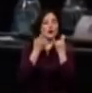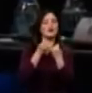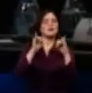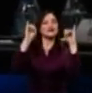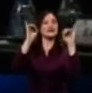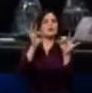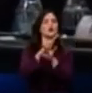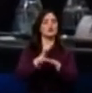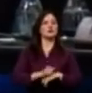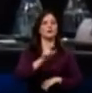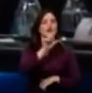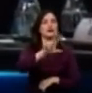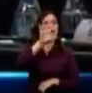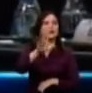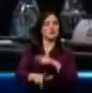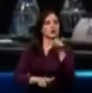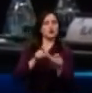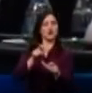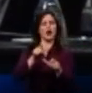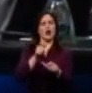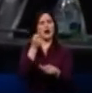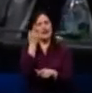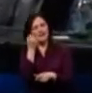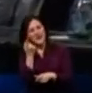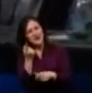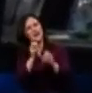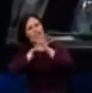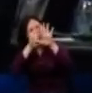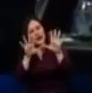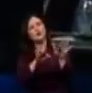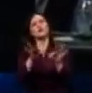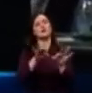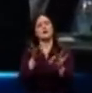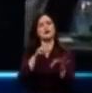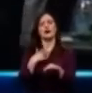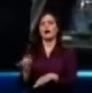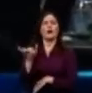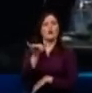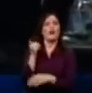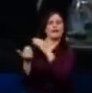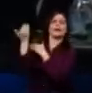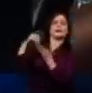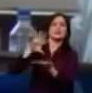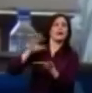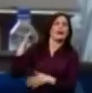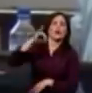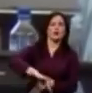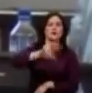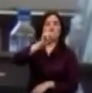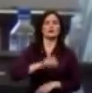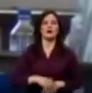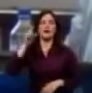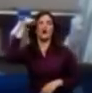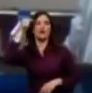del oficialismo deben de entender que no se puede convertir en una extensión de las anteriores asambleas. Que no porque